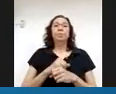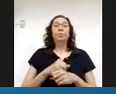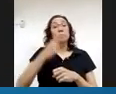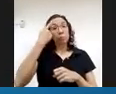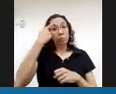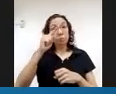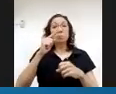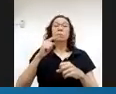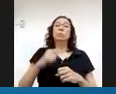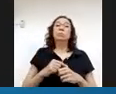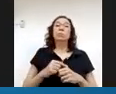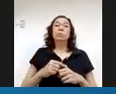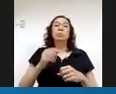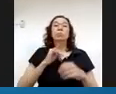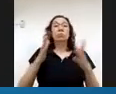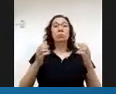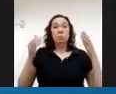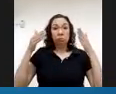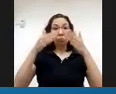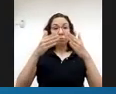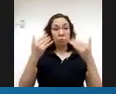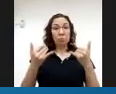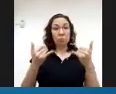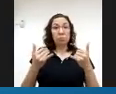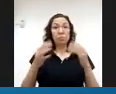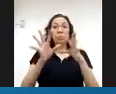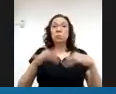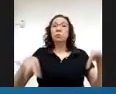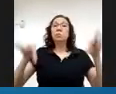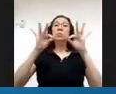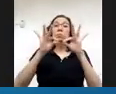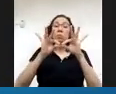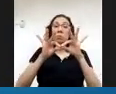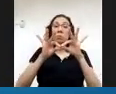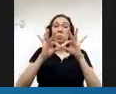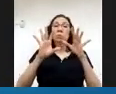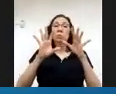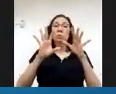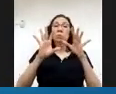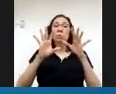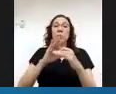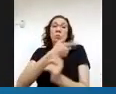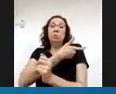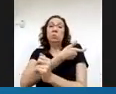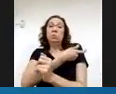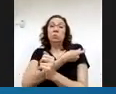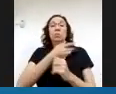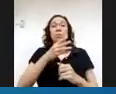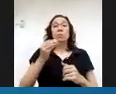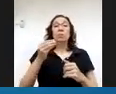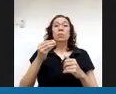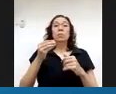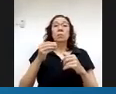Por esa razón, quiero centrarme ahorita en la importancia de la vacunación y lo que la vacunación